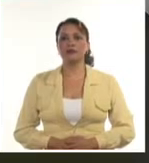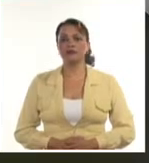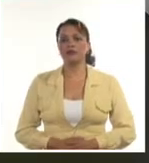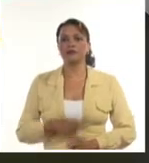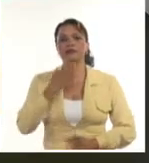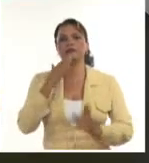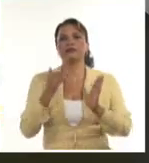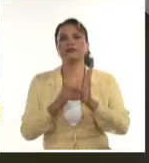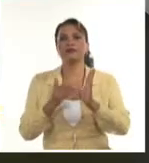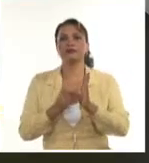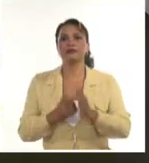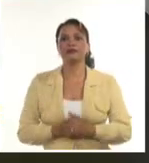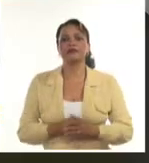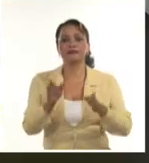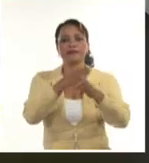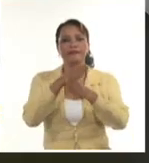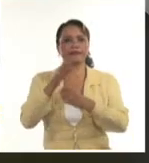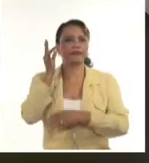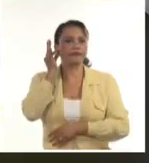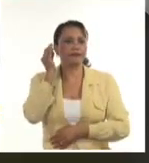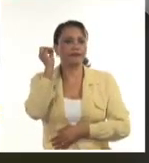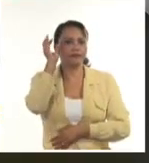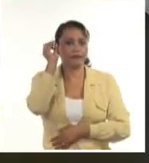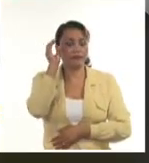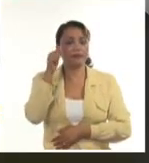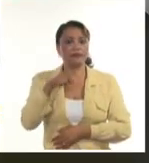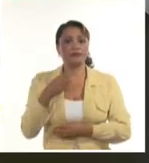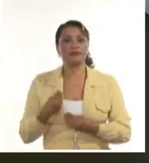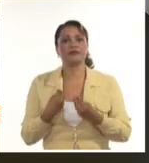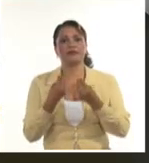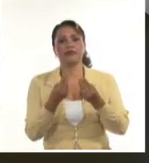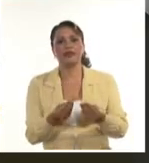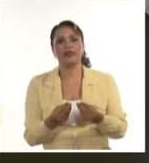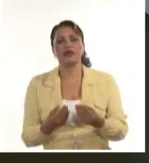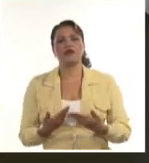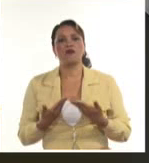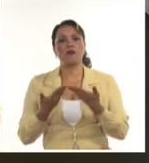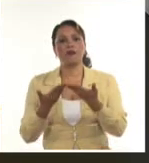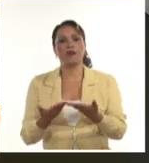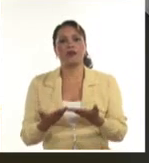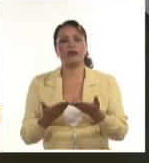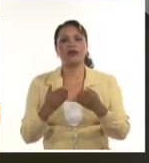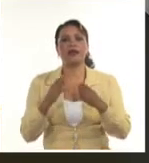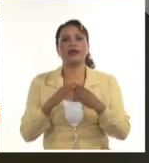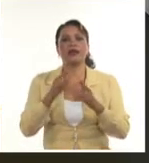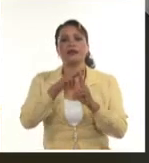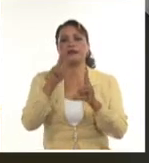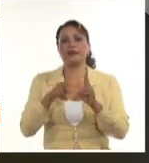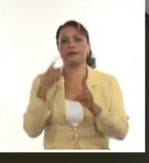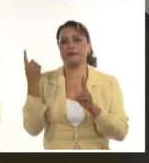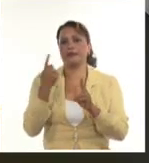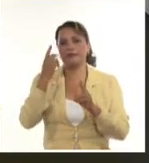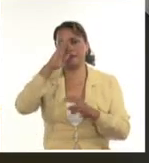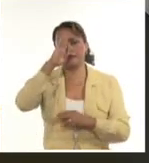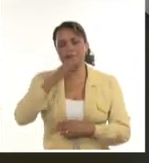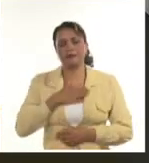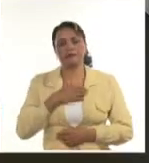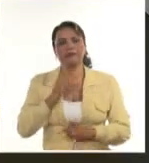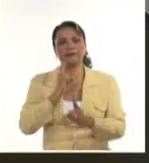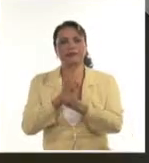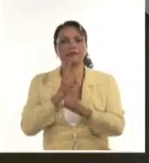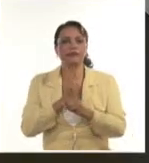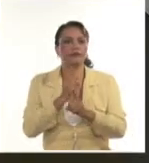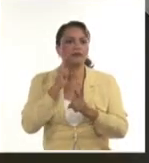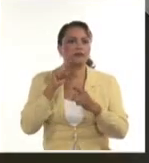Muy buenas tardes. Varias mujeres creadoras fueron homenajeadas hoy en la Sala Covarrubias del Teatro Nacional de Cuba. El encuentro